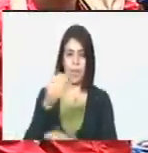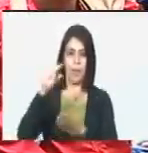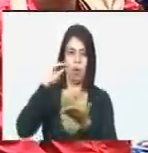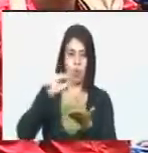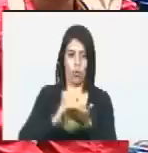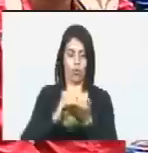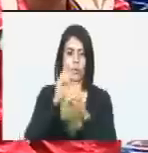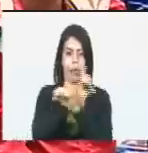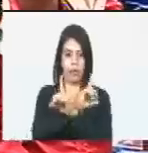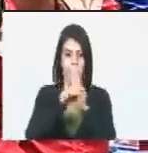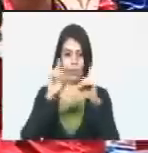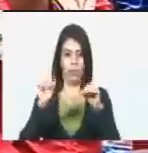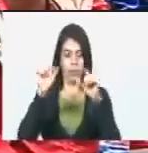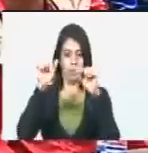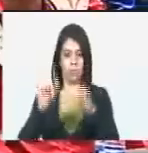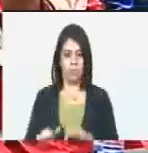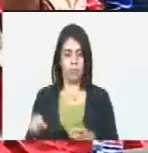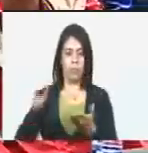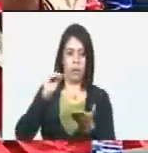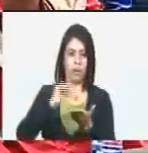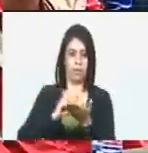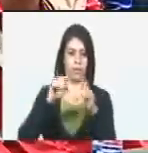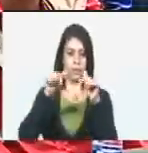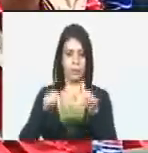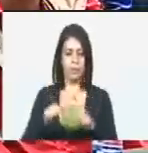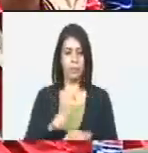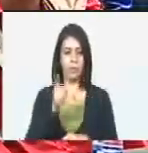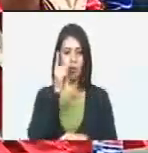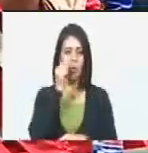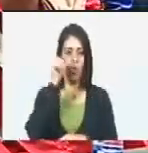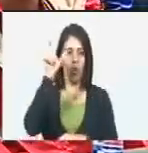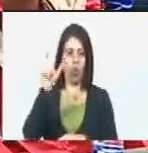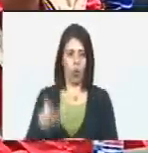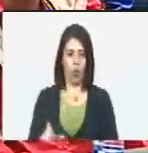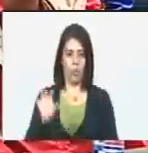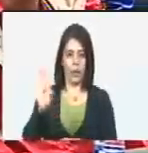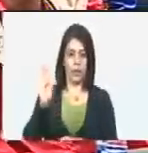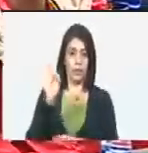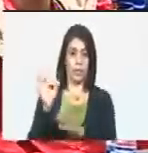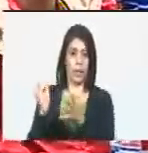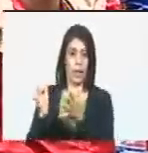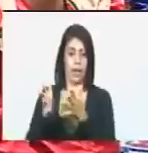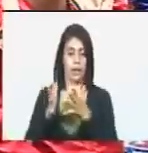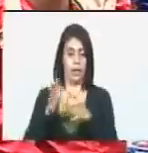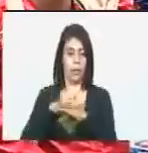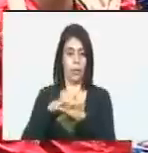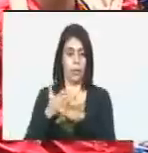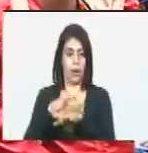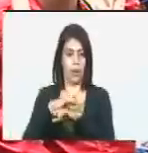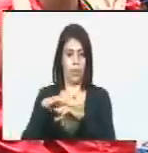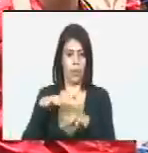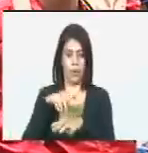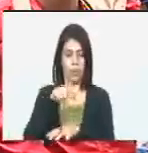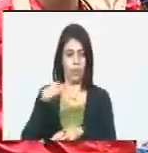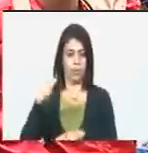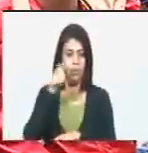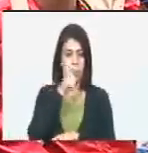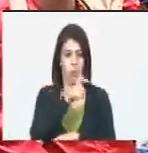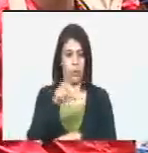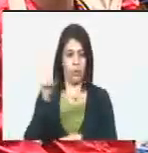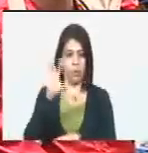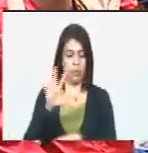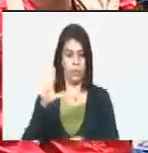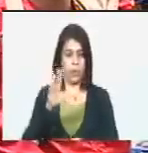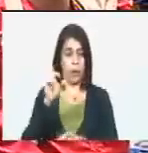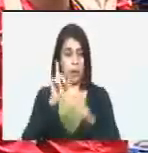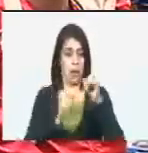democracia, el retorno de un hombre que había sido electo por la mayoría del pueblo venezolano. Mientras algunos